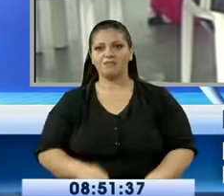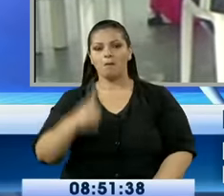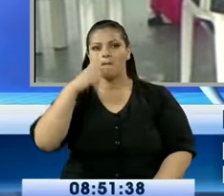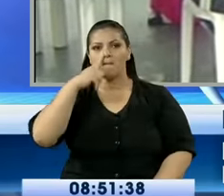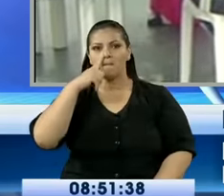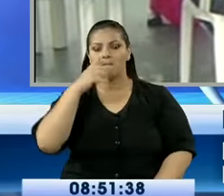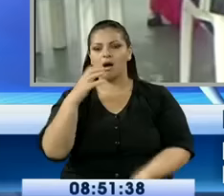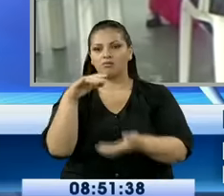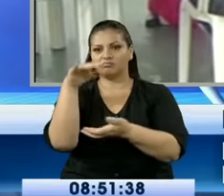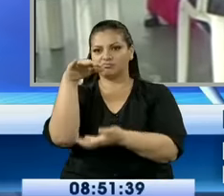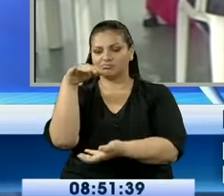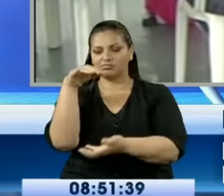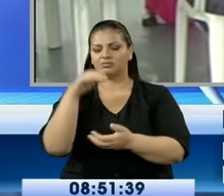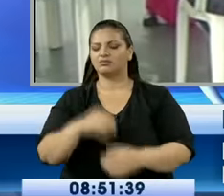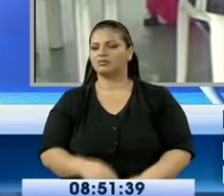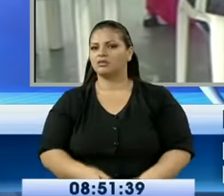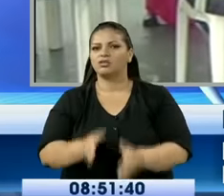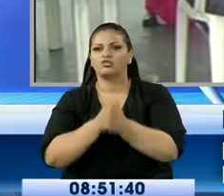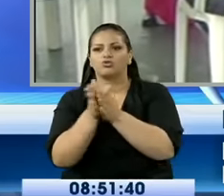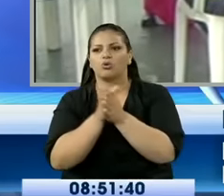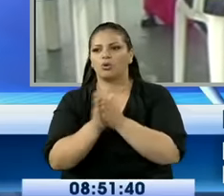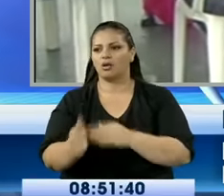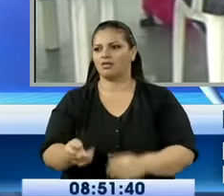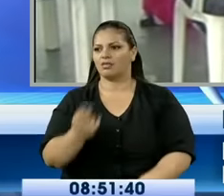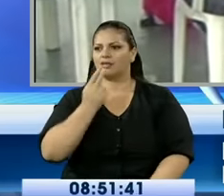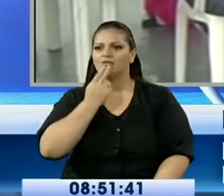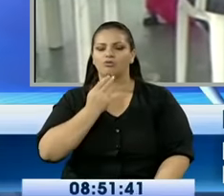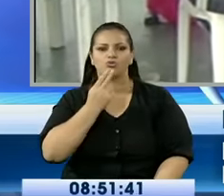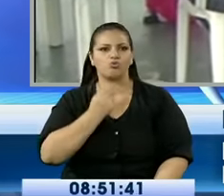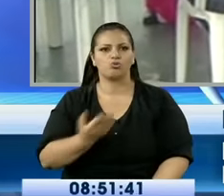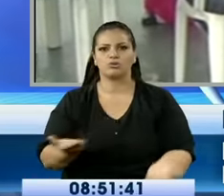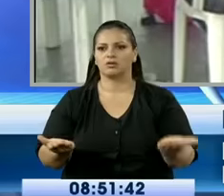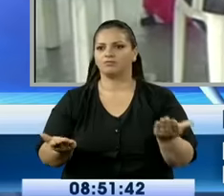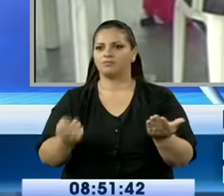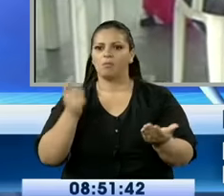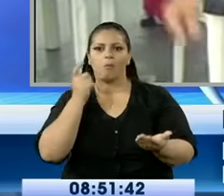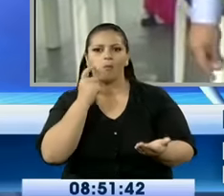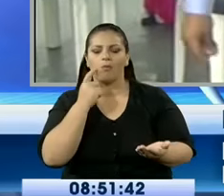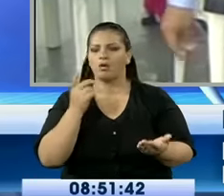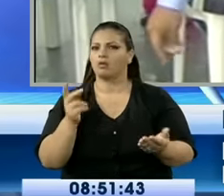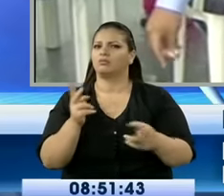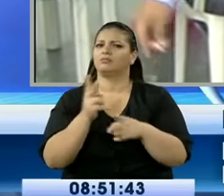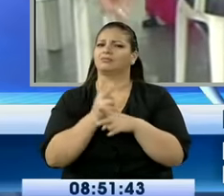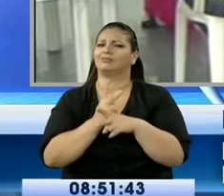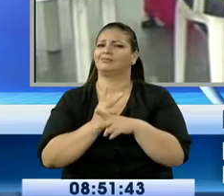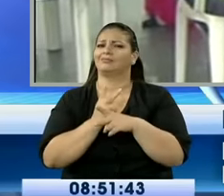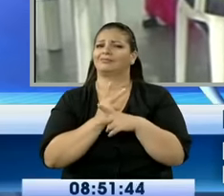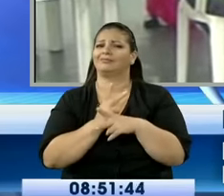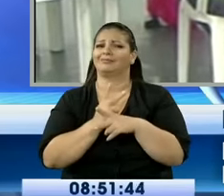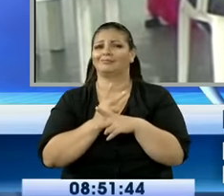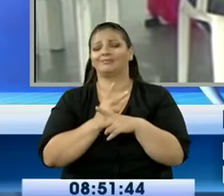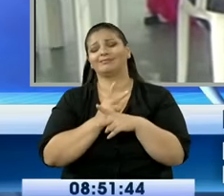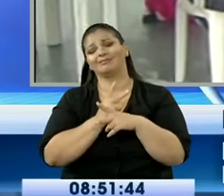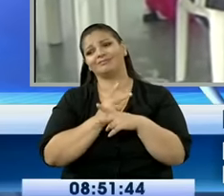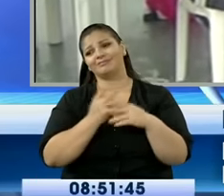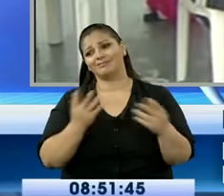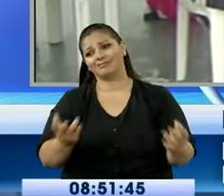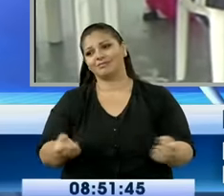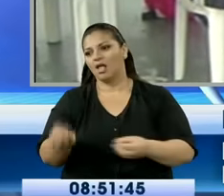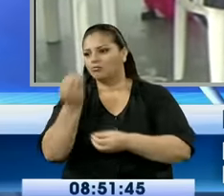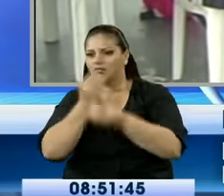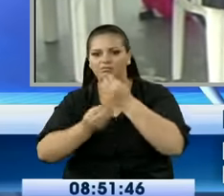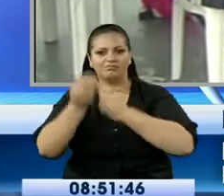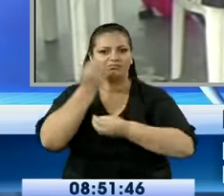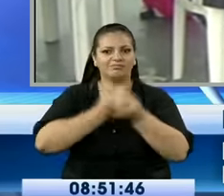del chocolate, que son fanáticos de los dulces, que son fanáticos de los caramelos, mucho cuidado, por favor, porque con la diabetes luego ya